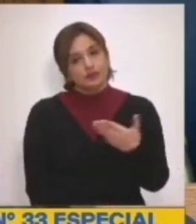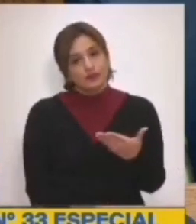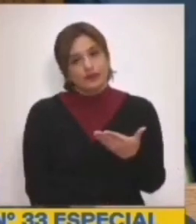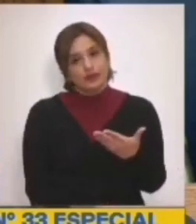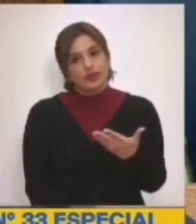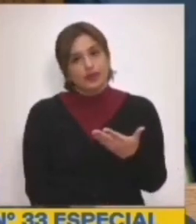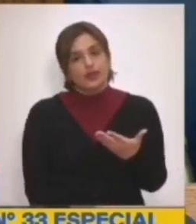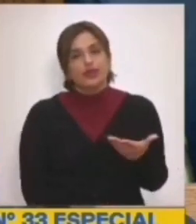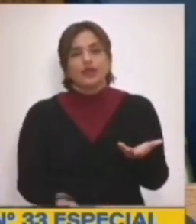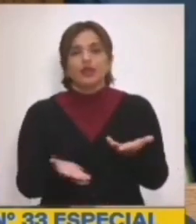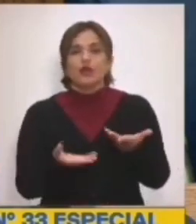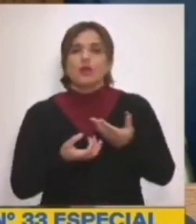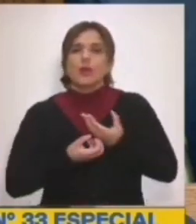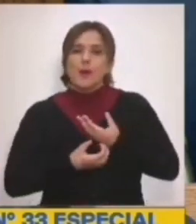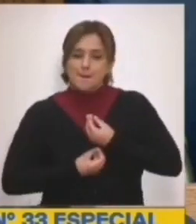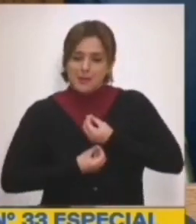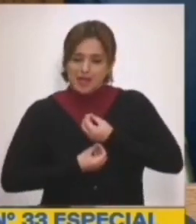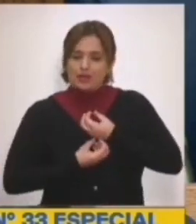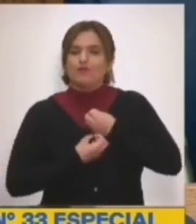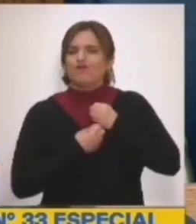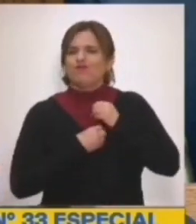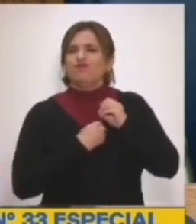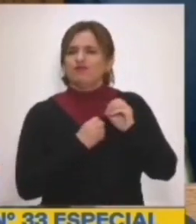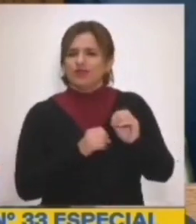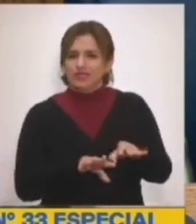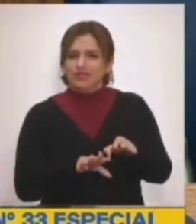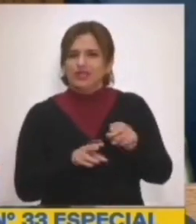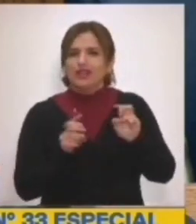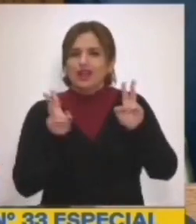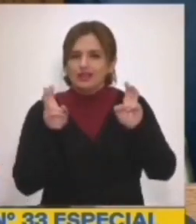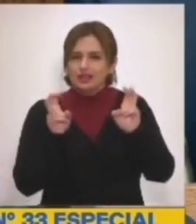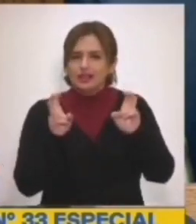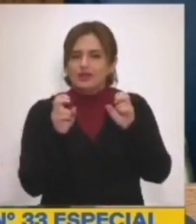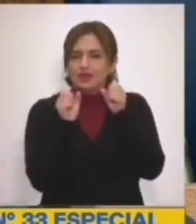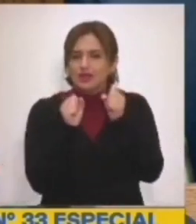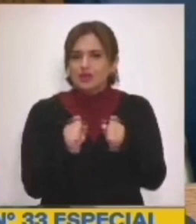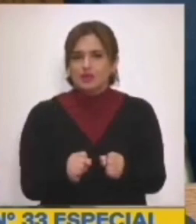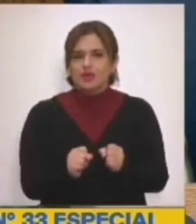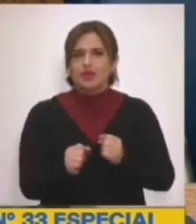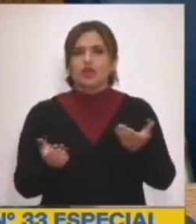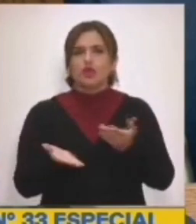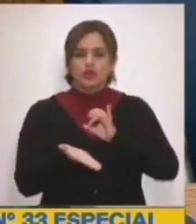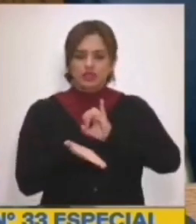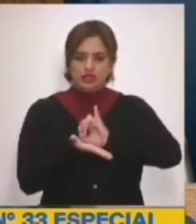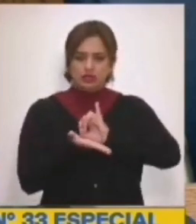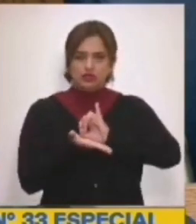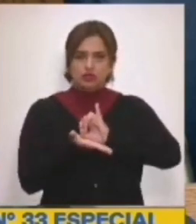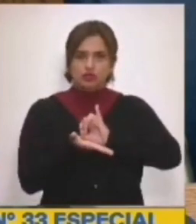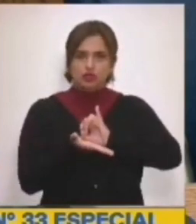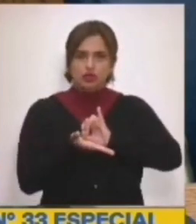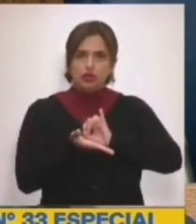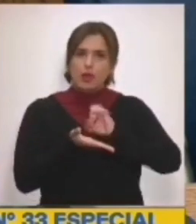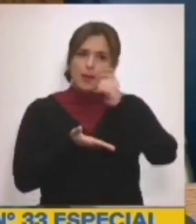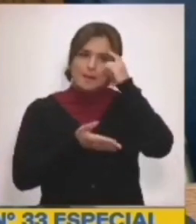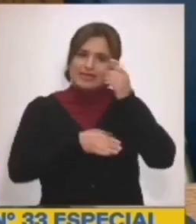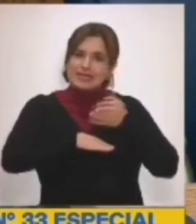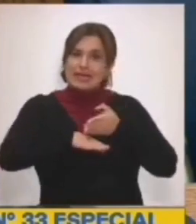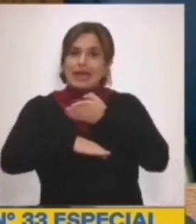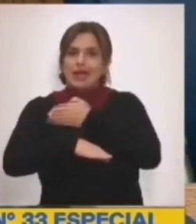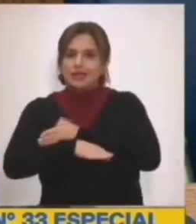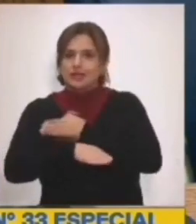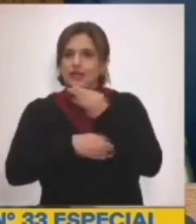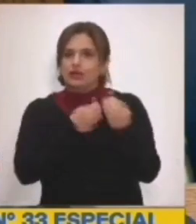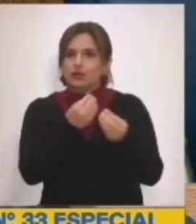perderle el temor efectivamente a esta capacidad institucional de anticiparse y de